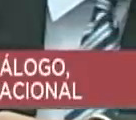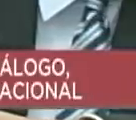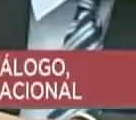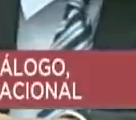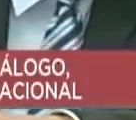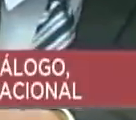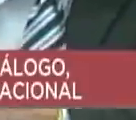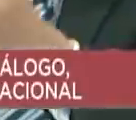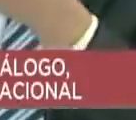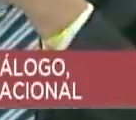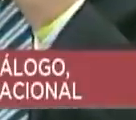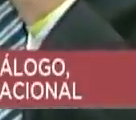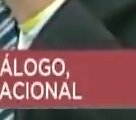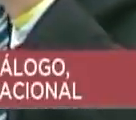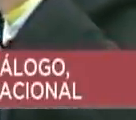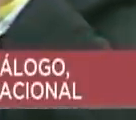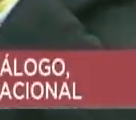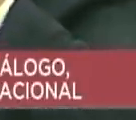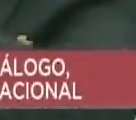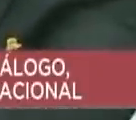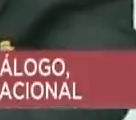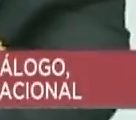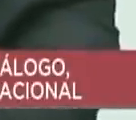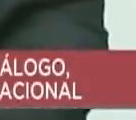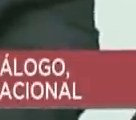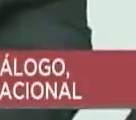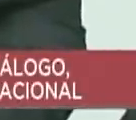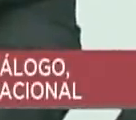Progresista, Cambiemos,